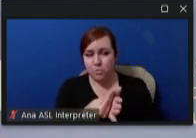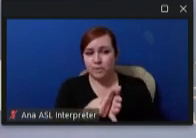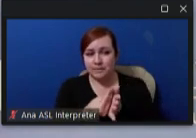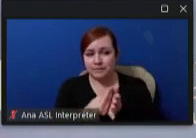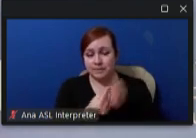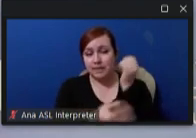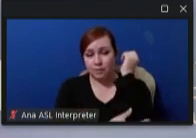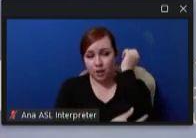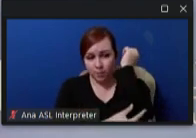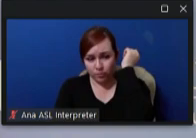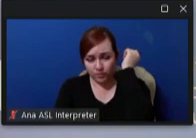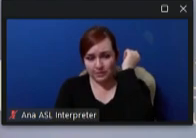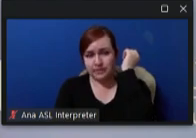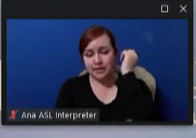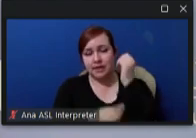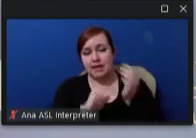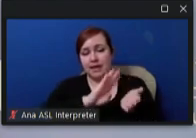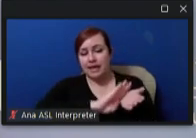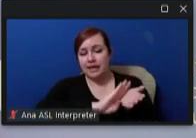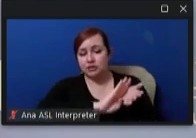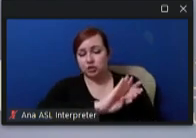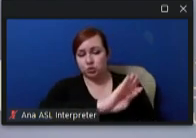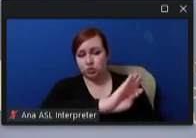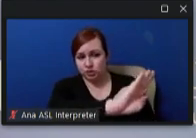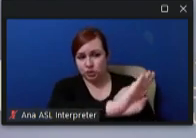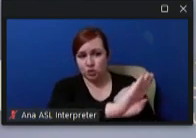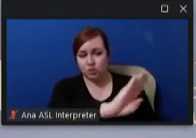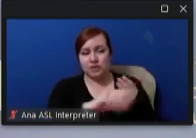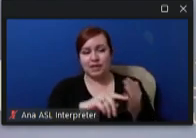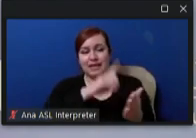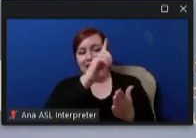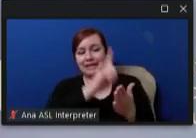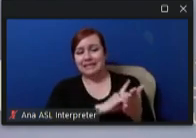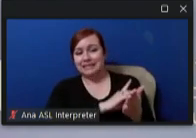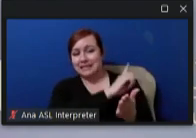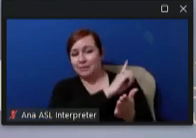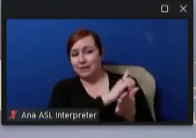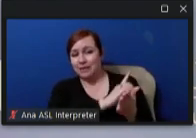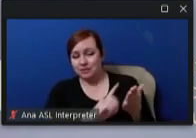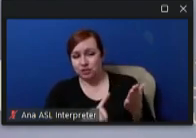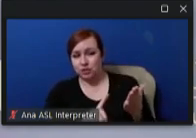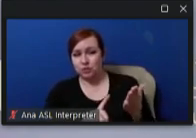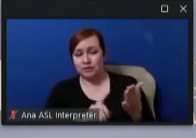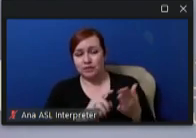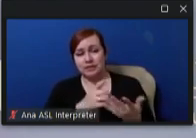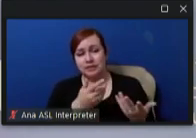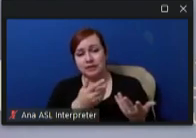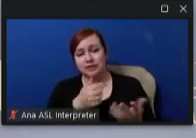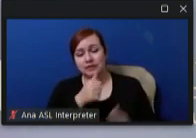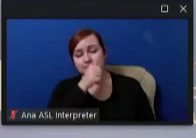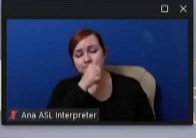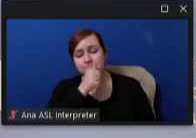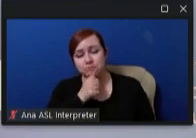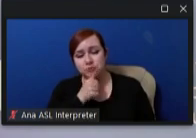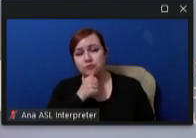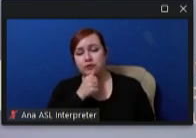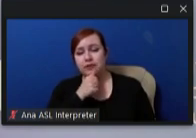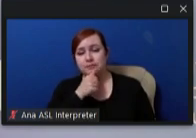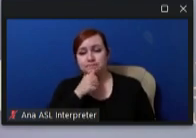de la propia condición de discriminación que sufren este